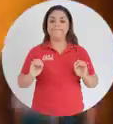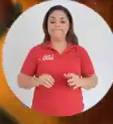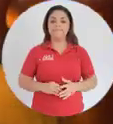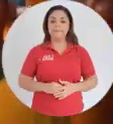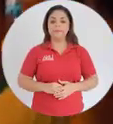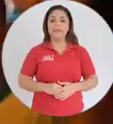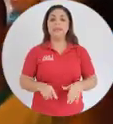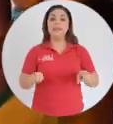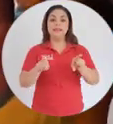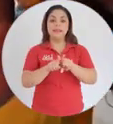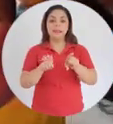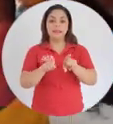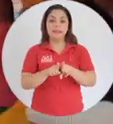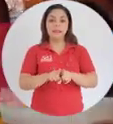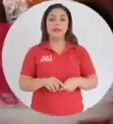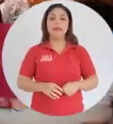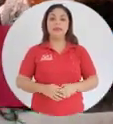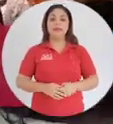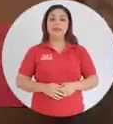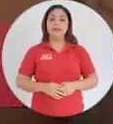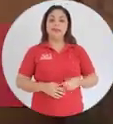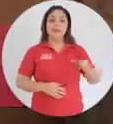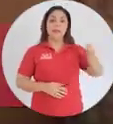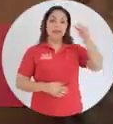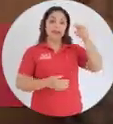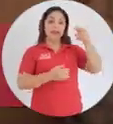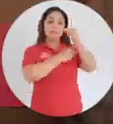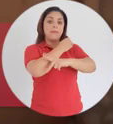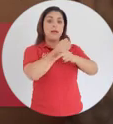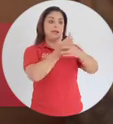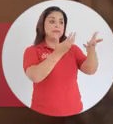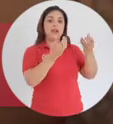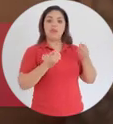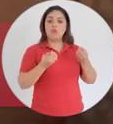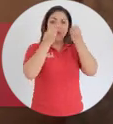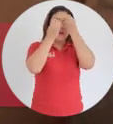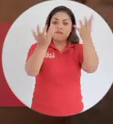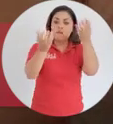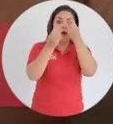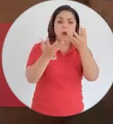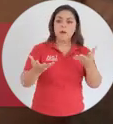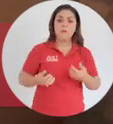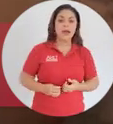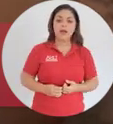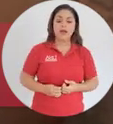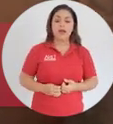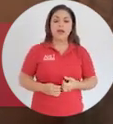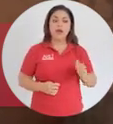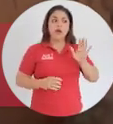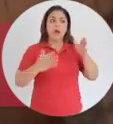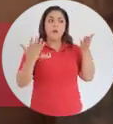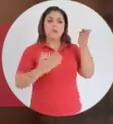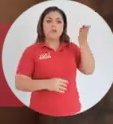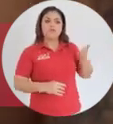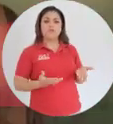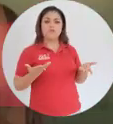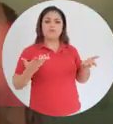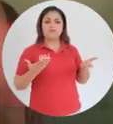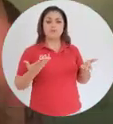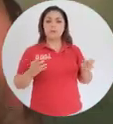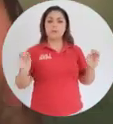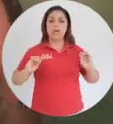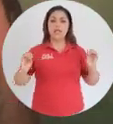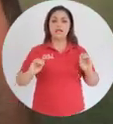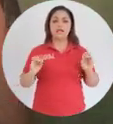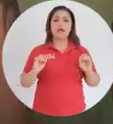defensores, defensoras, pero además el Estado no está brindando información sobre su